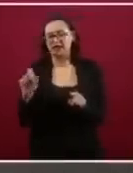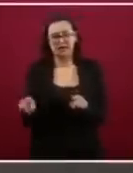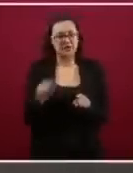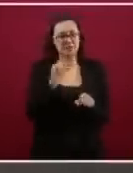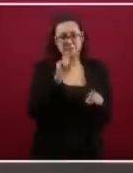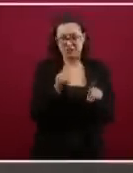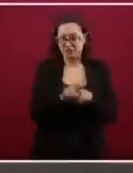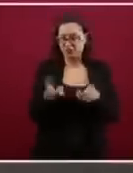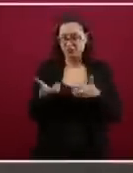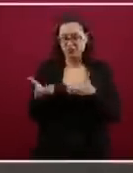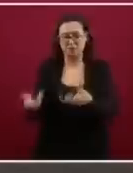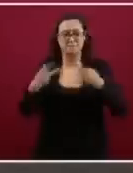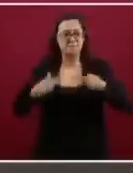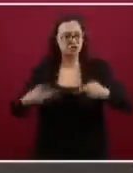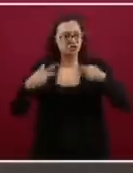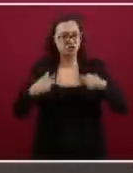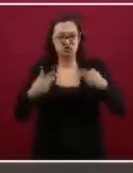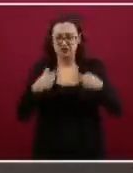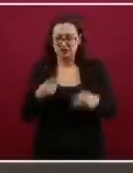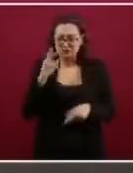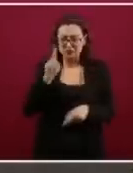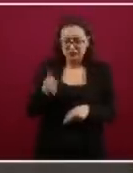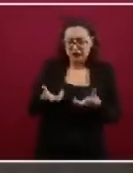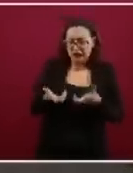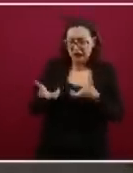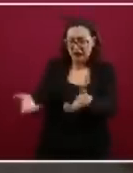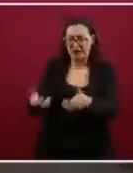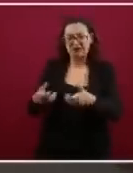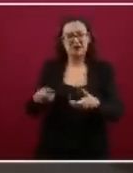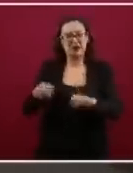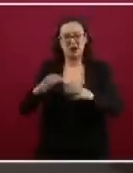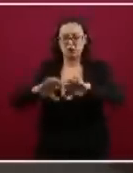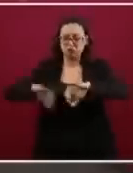gente tapando los huecos, los baches con tierra.